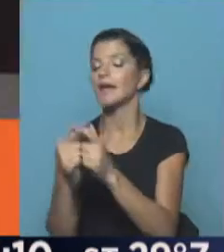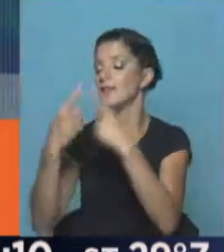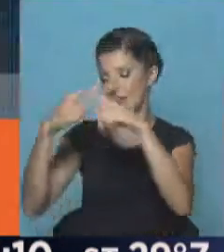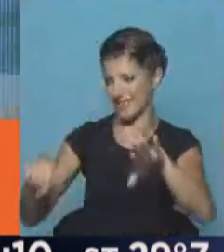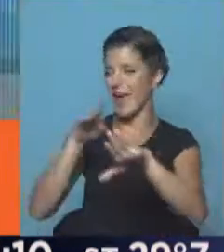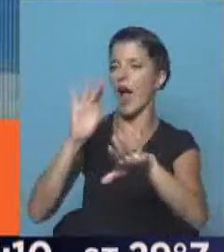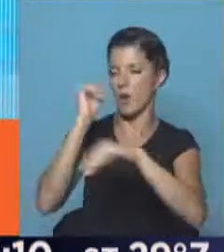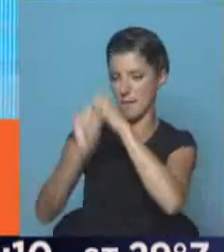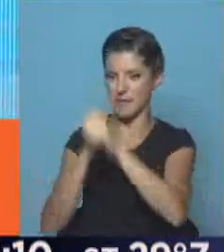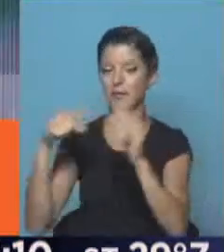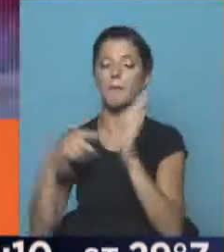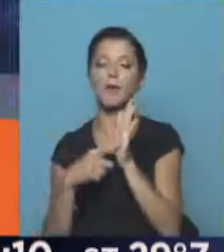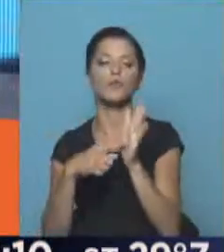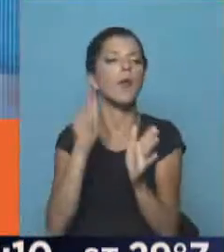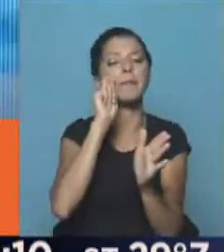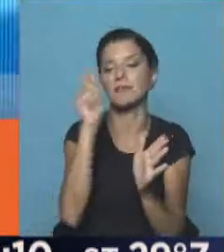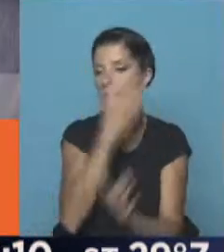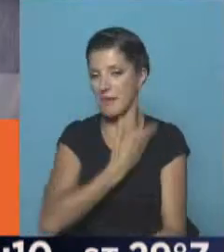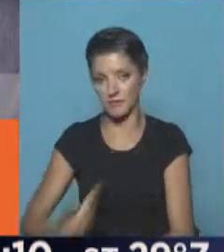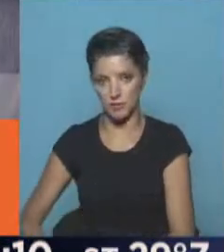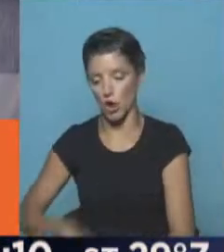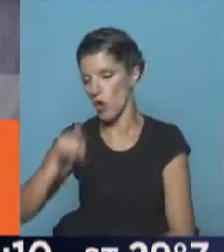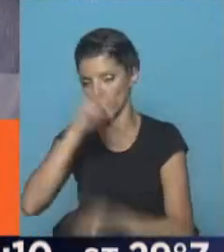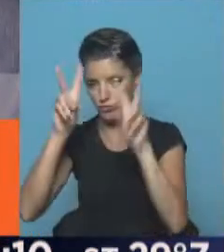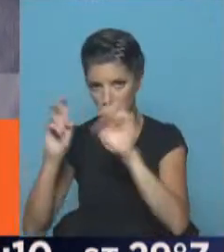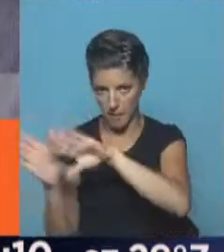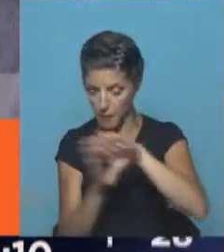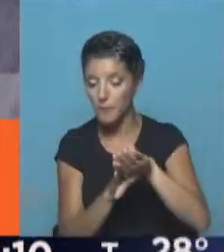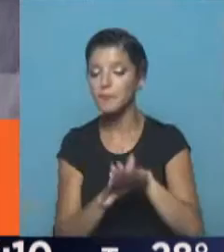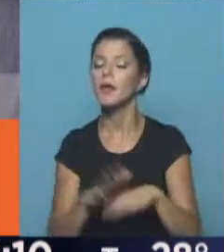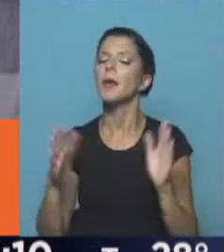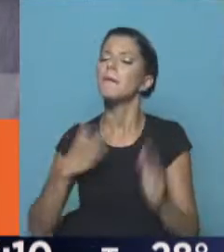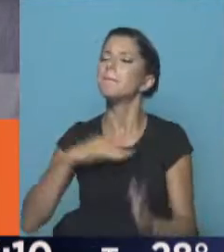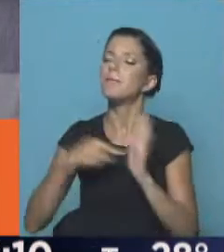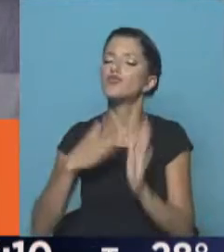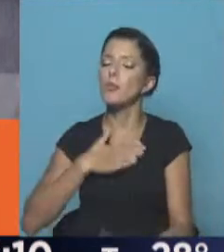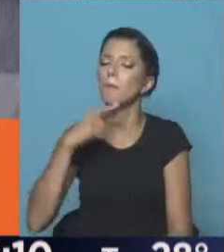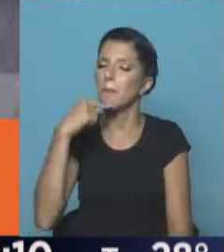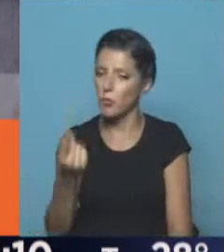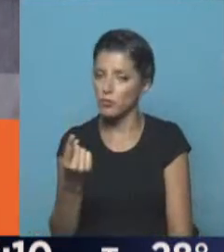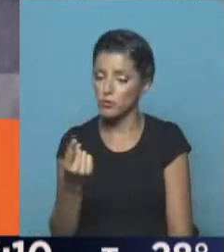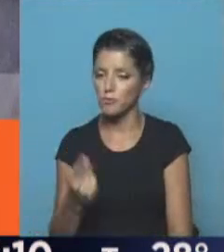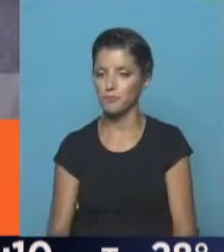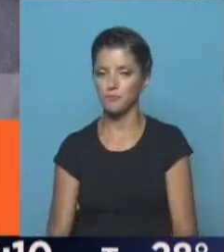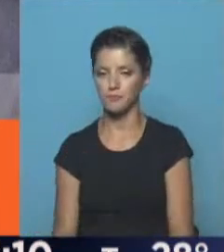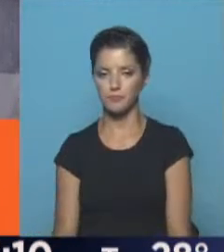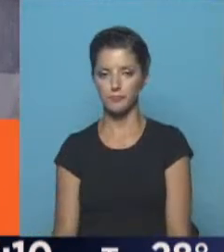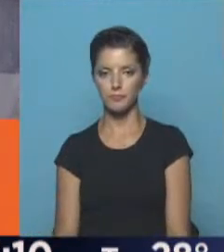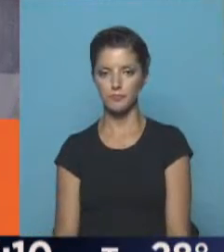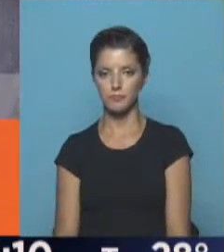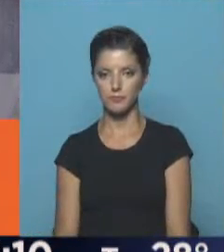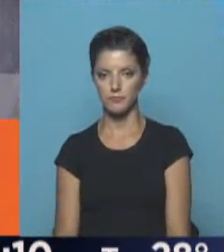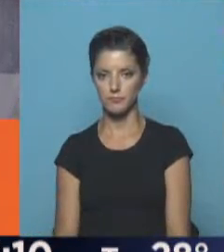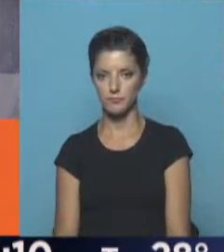visita de estado con otros componentes bilaterales y regionales pero la pregunta es este gran escándalo que y